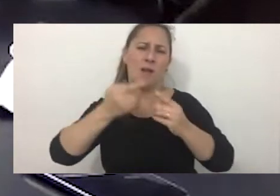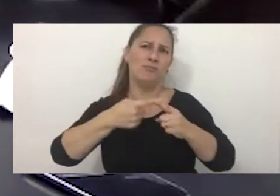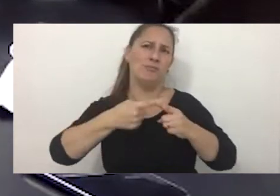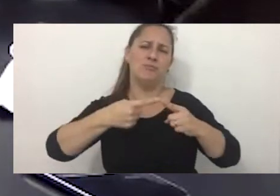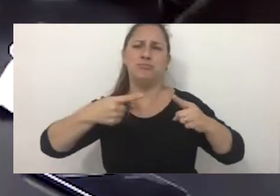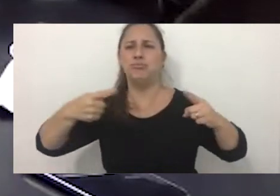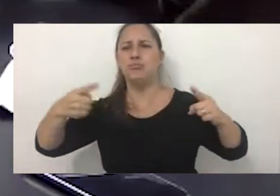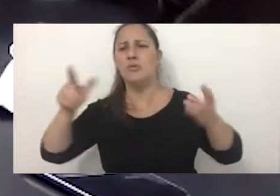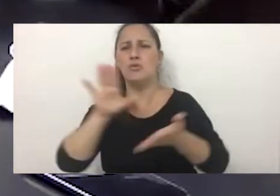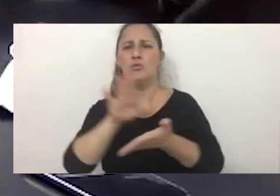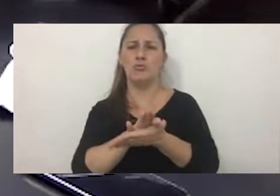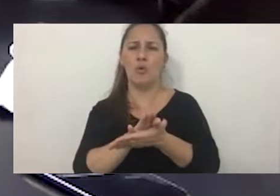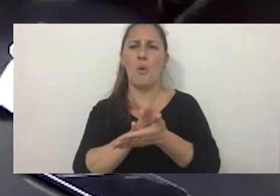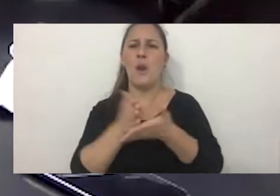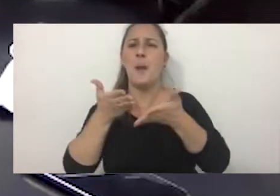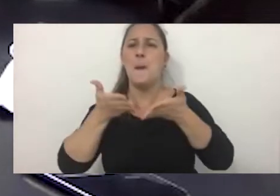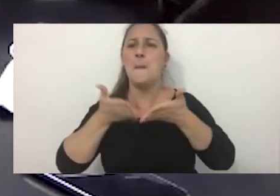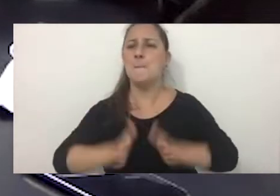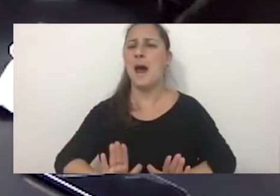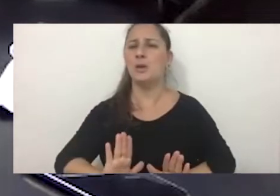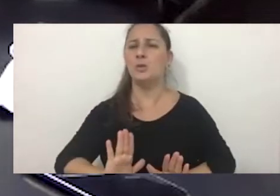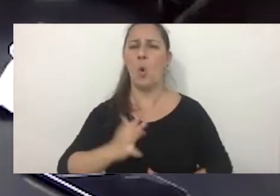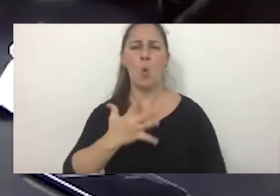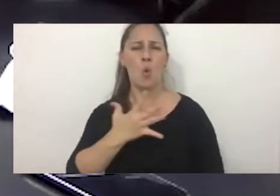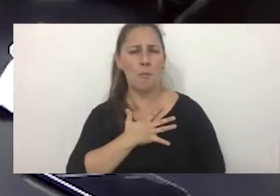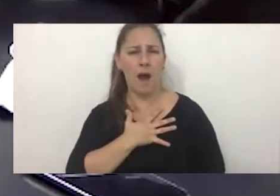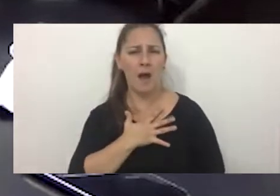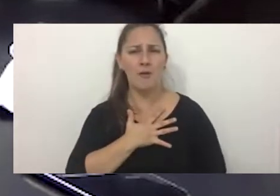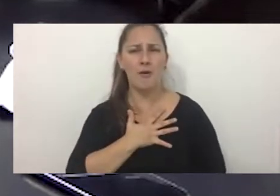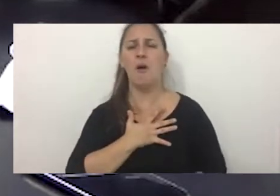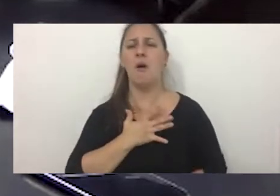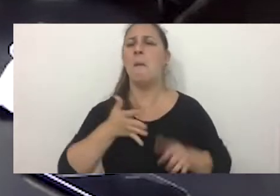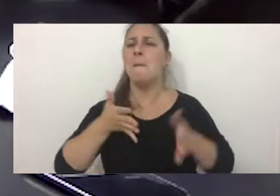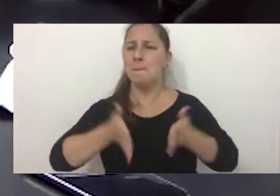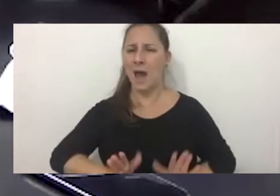sino que el camino de la vida la ha llevado por otros lugares,